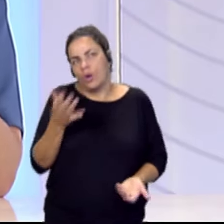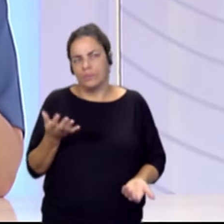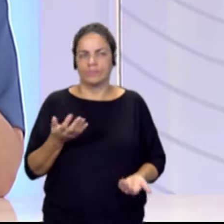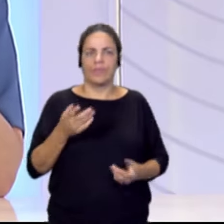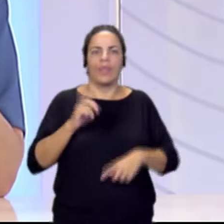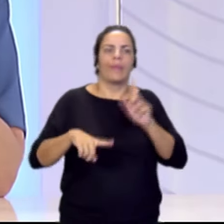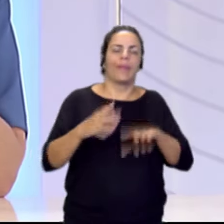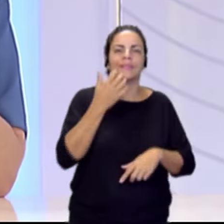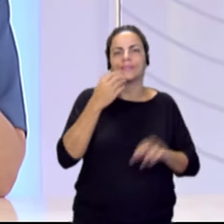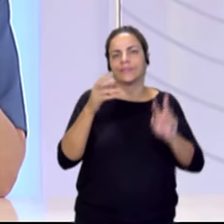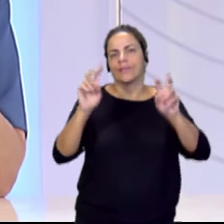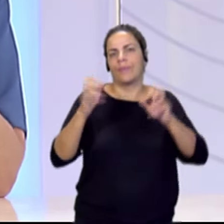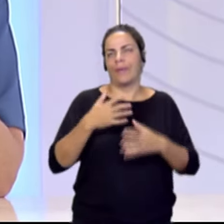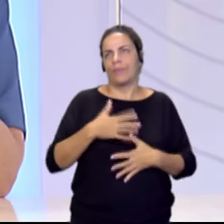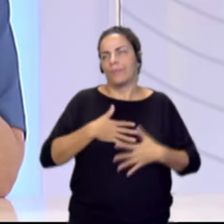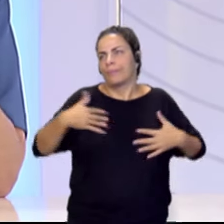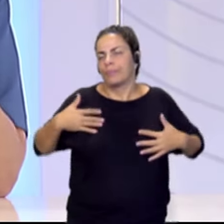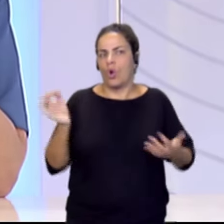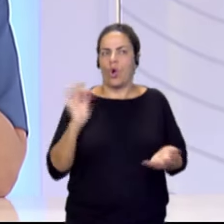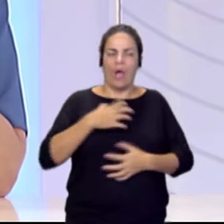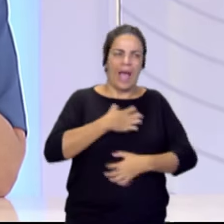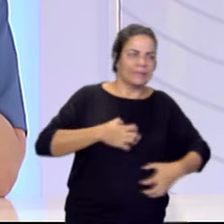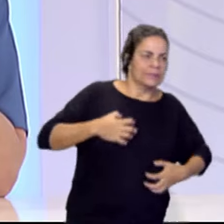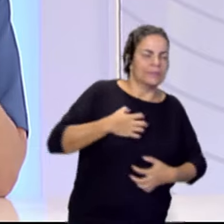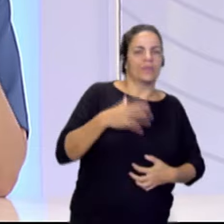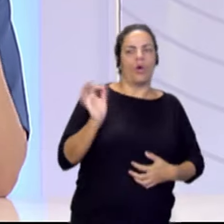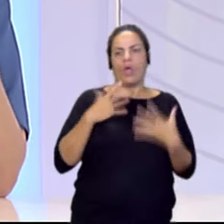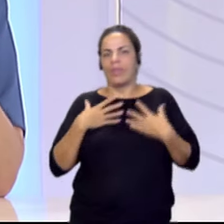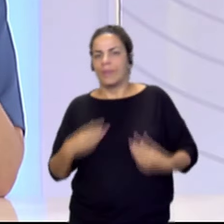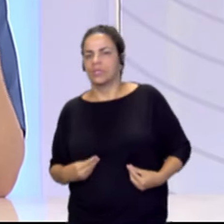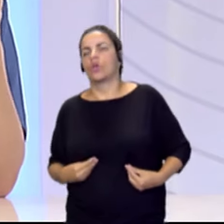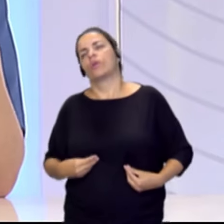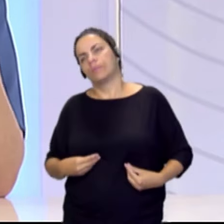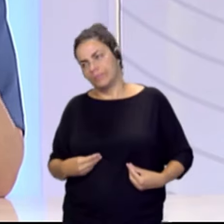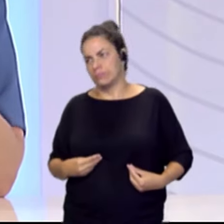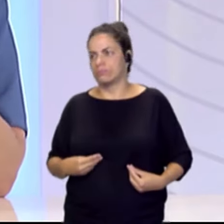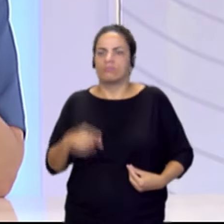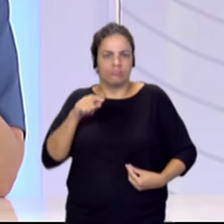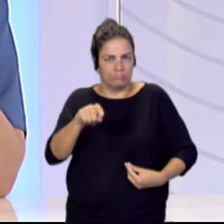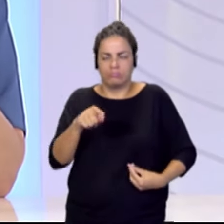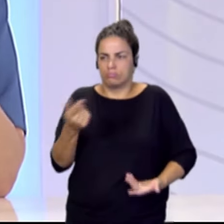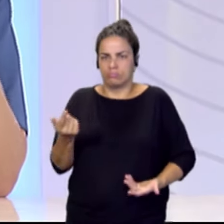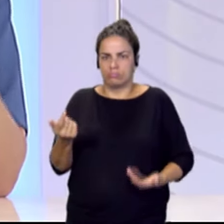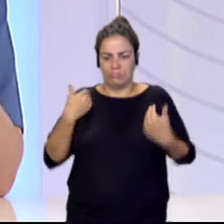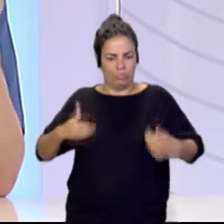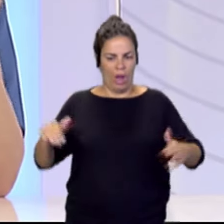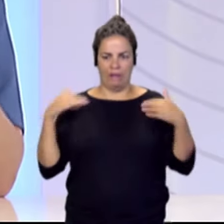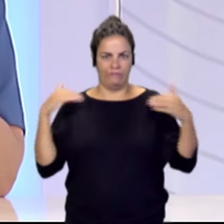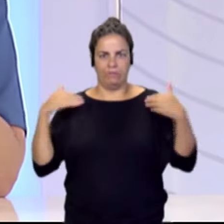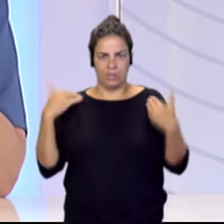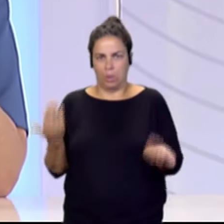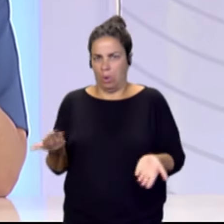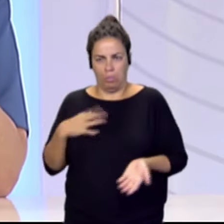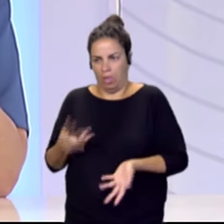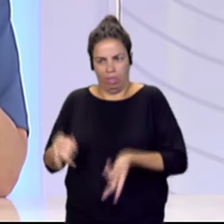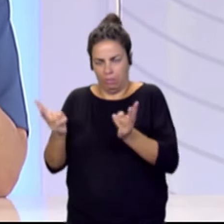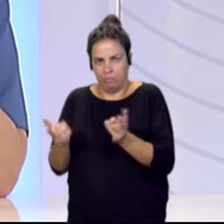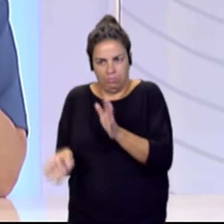emocional, tipo ansiedad o depresión, etcétera, etcétera. Es verdad que eso no te impide hacer nada físicamente, en la mayoría de los